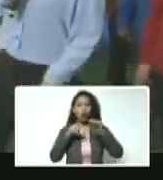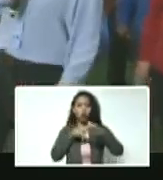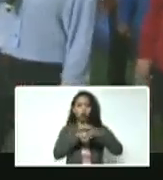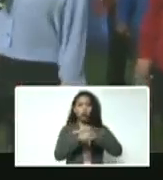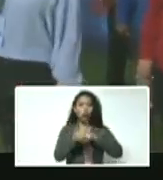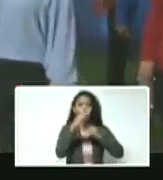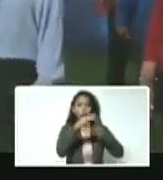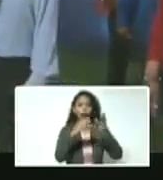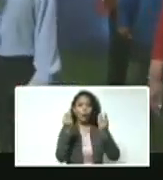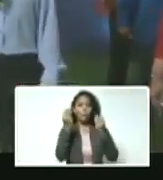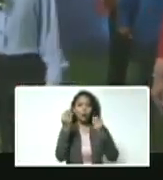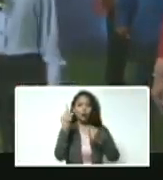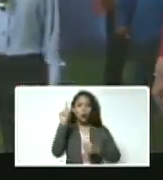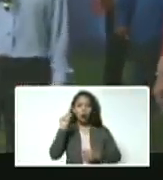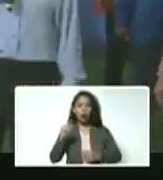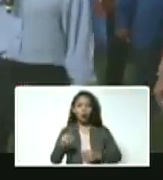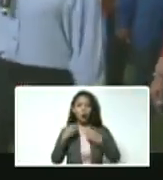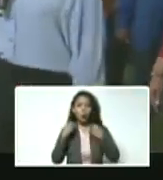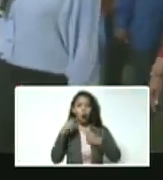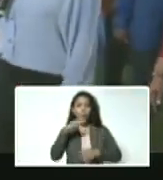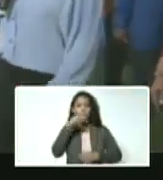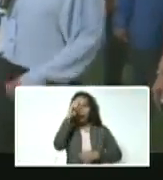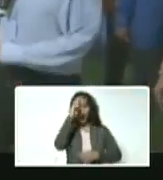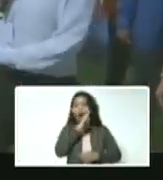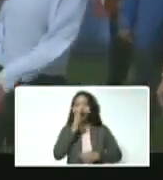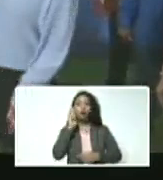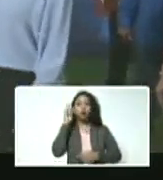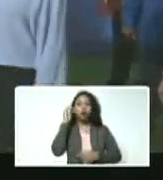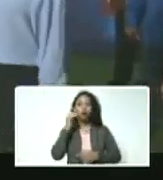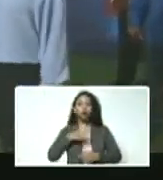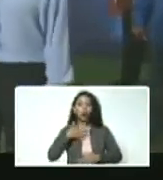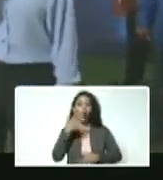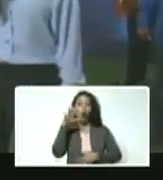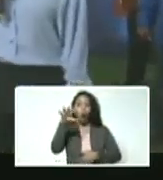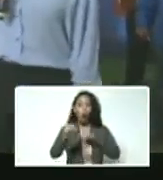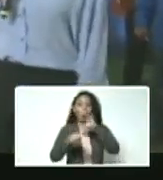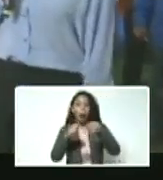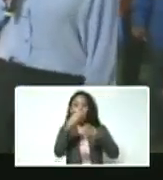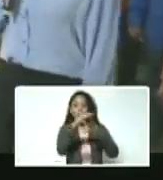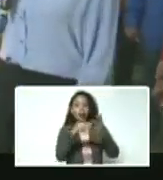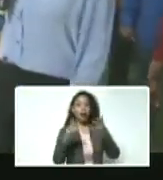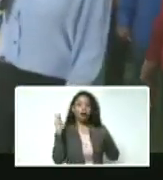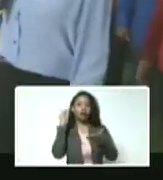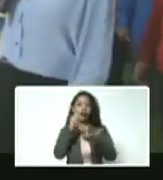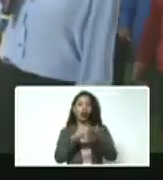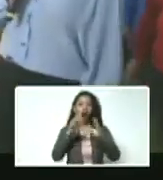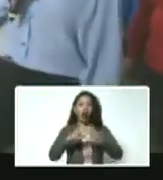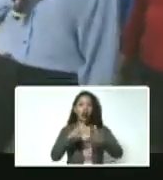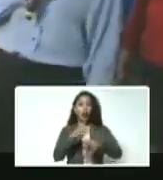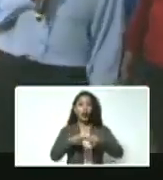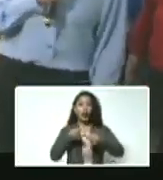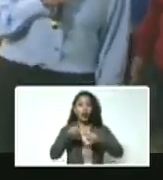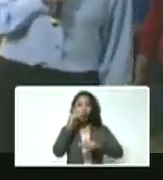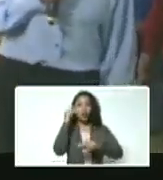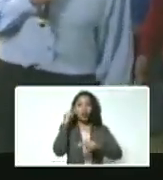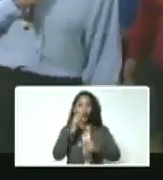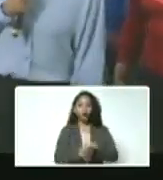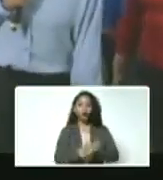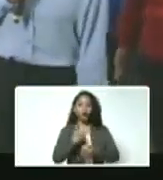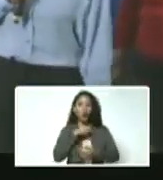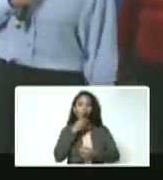a precios solidarios para que los padres puedan garantizar un regreso a clase de nuestros niños, nuestras niñas y